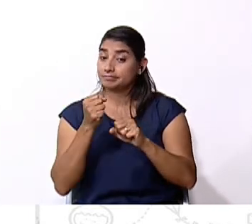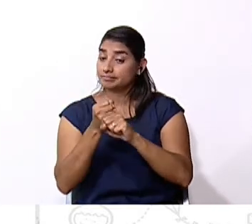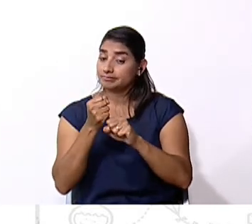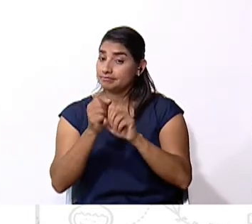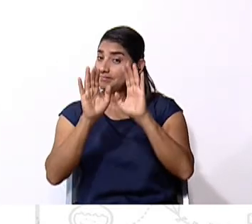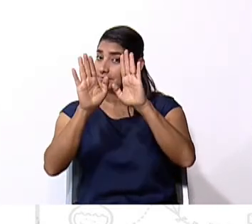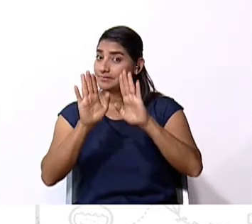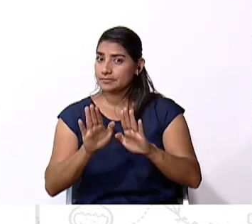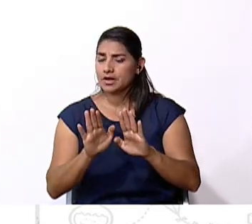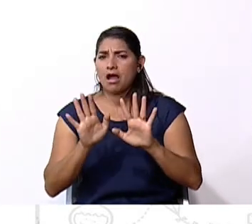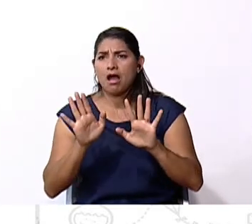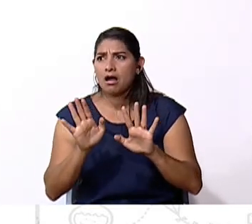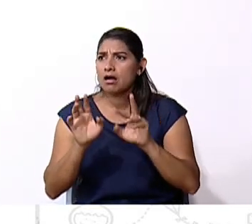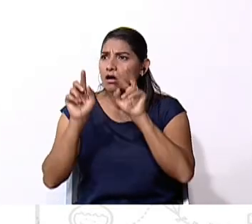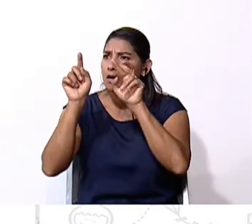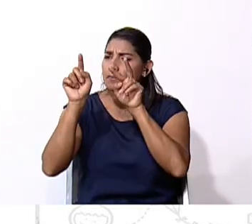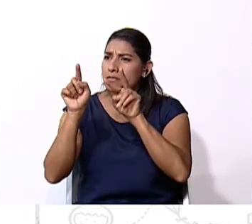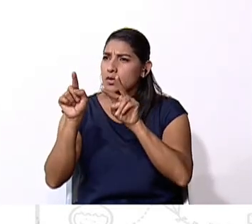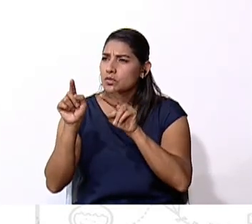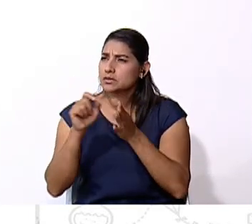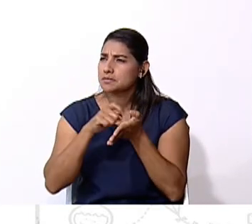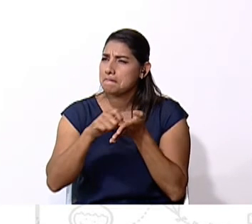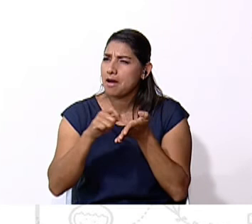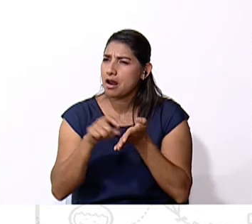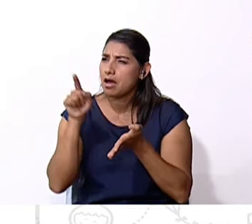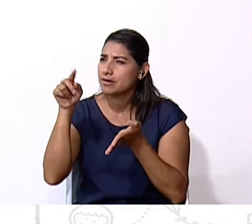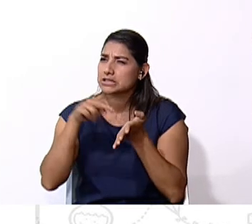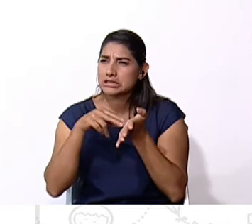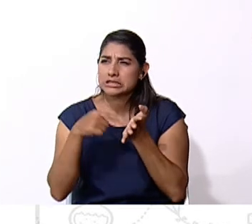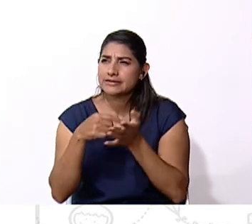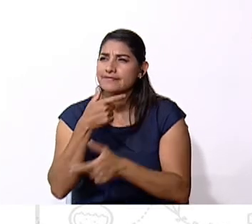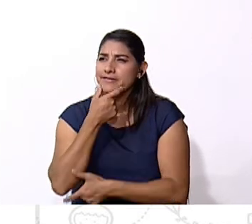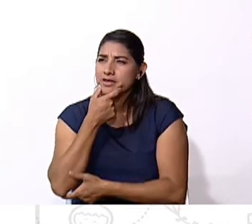bien. Ay, ¿qué me indican esas palabras que están subrayadas?